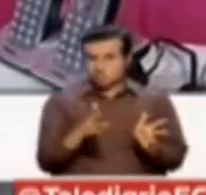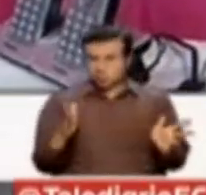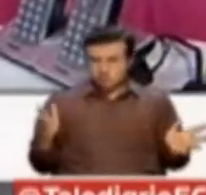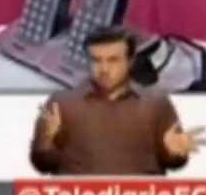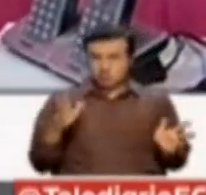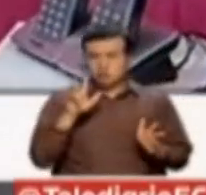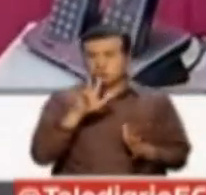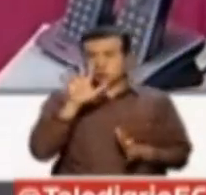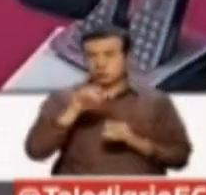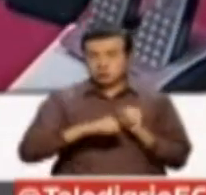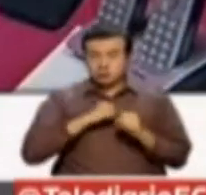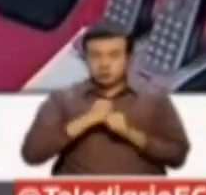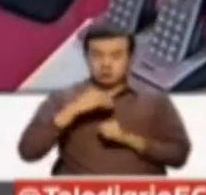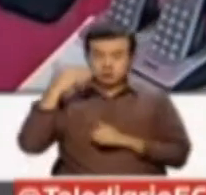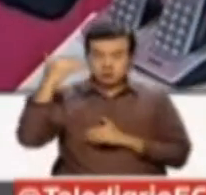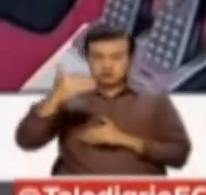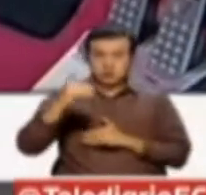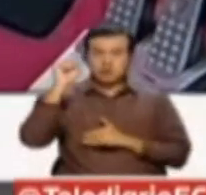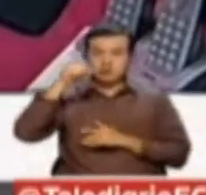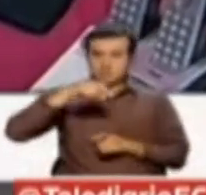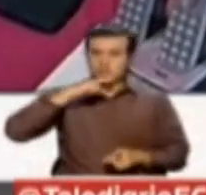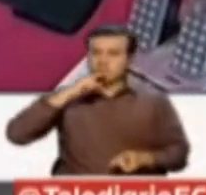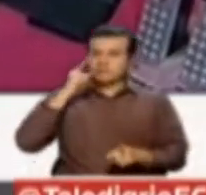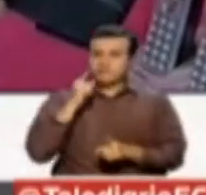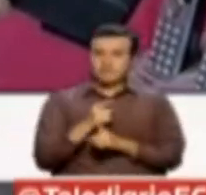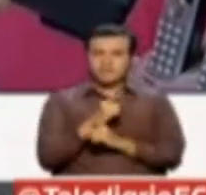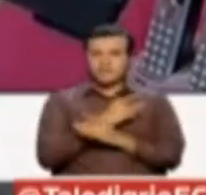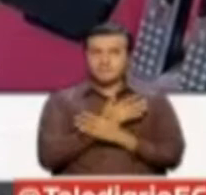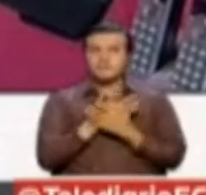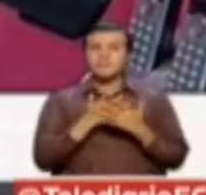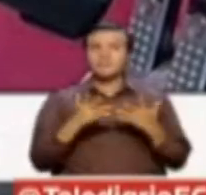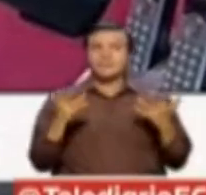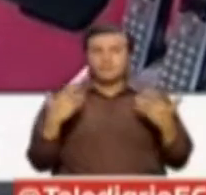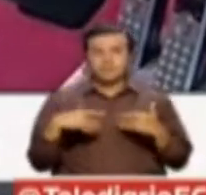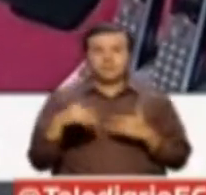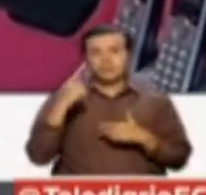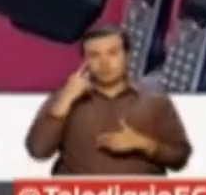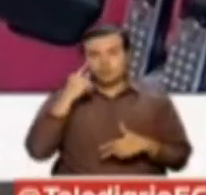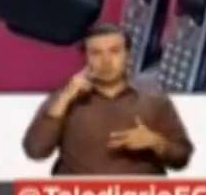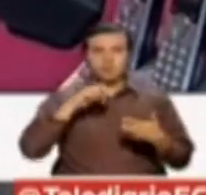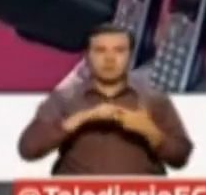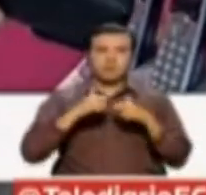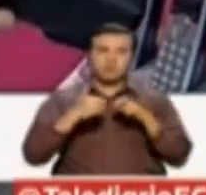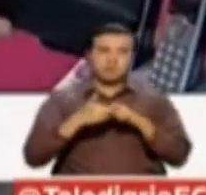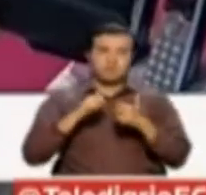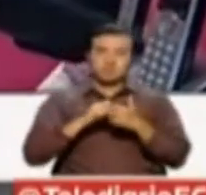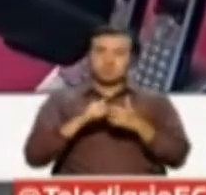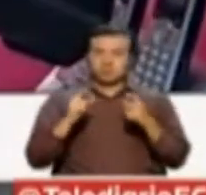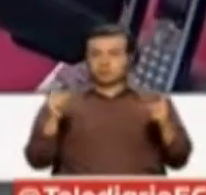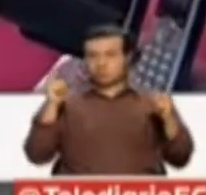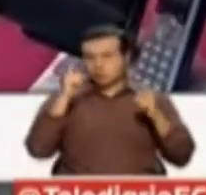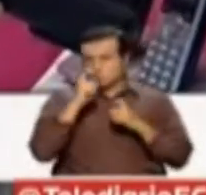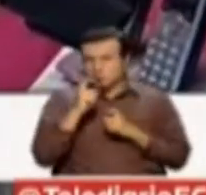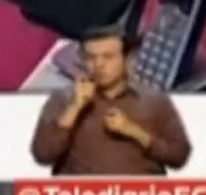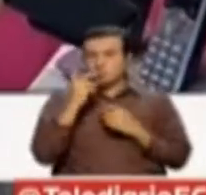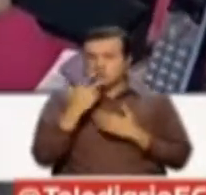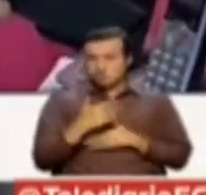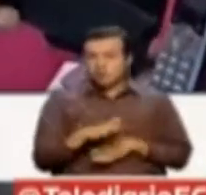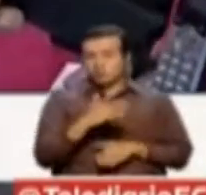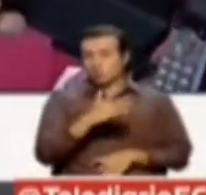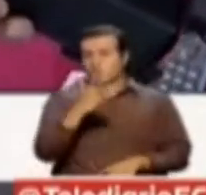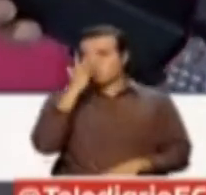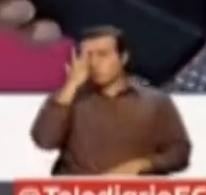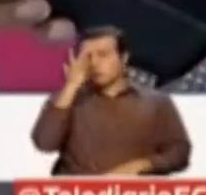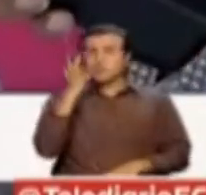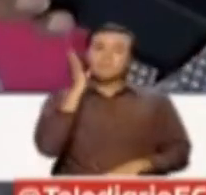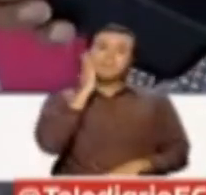después de los 35 años bien la pérdida auditiva se puede volver un problema pérdida auditiva congénito porque la